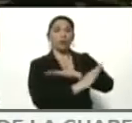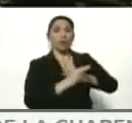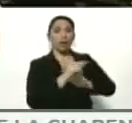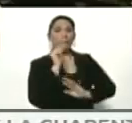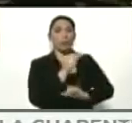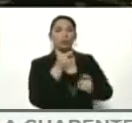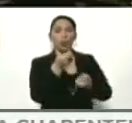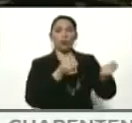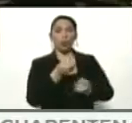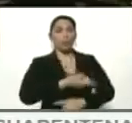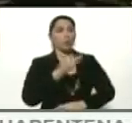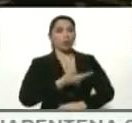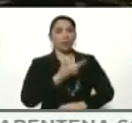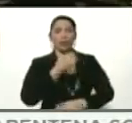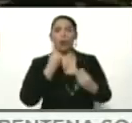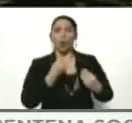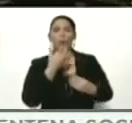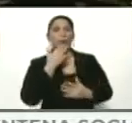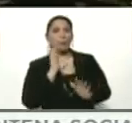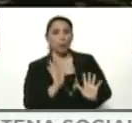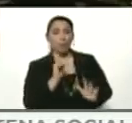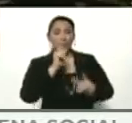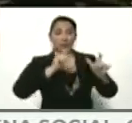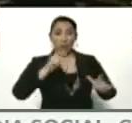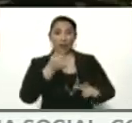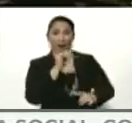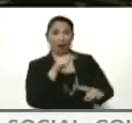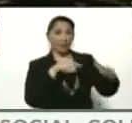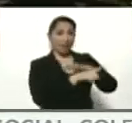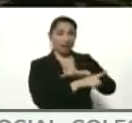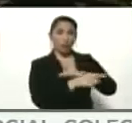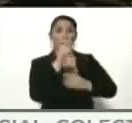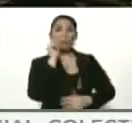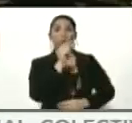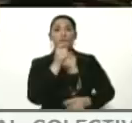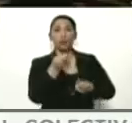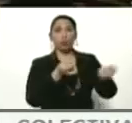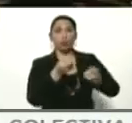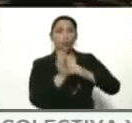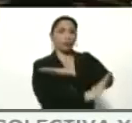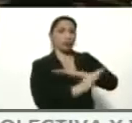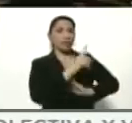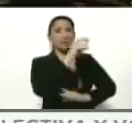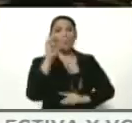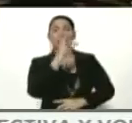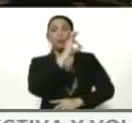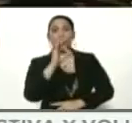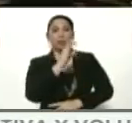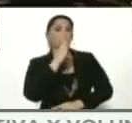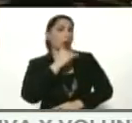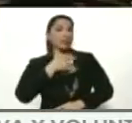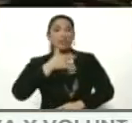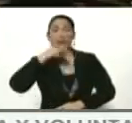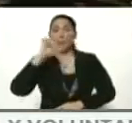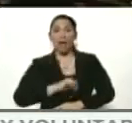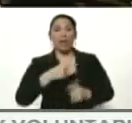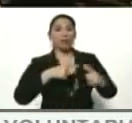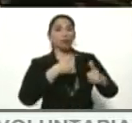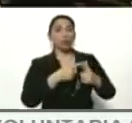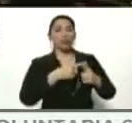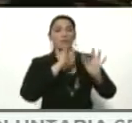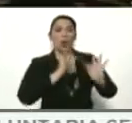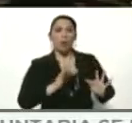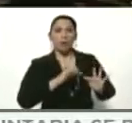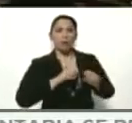vital importancia. Como las personas que están en el PASI, casi el 100% son asintomáticos, el mecanismo de transmisión